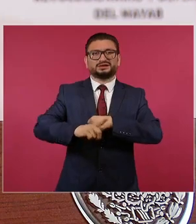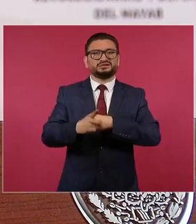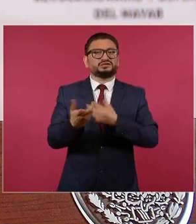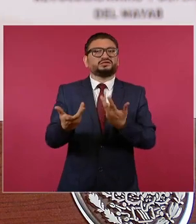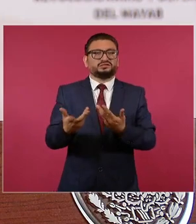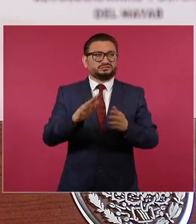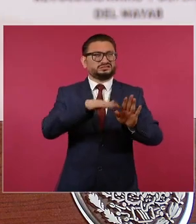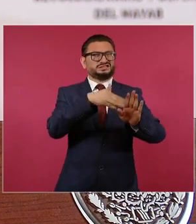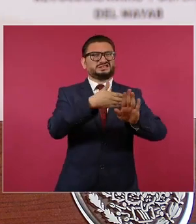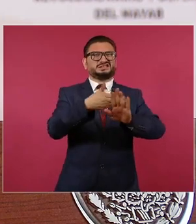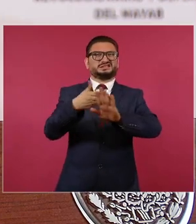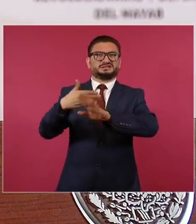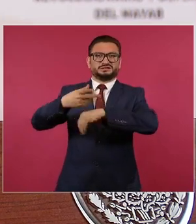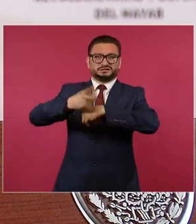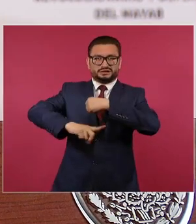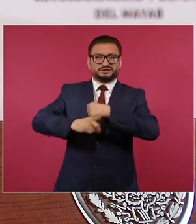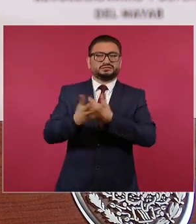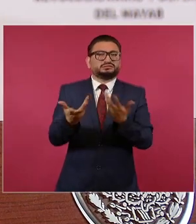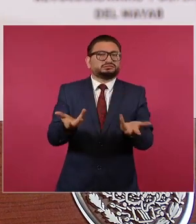que causan?